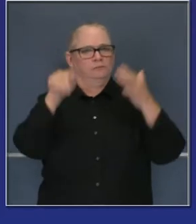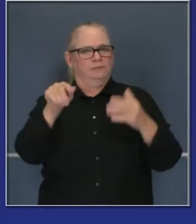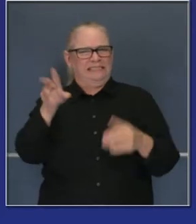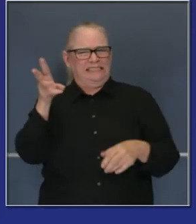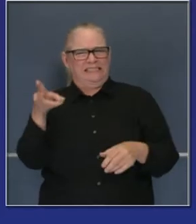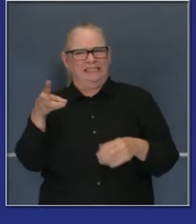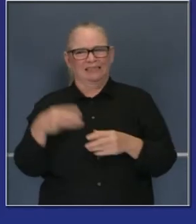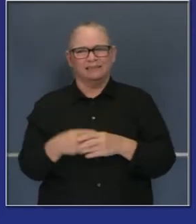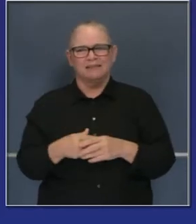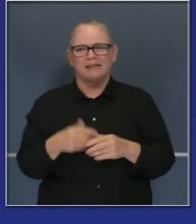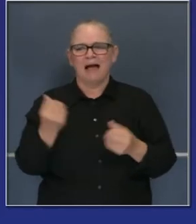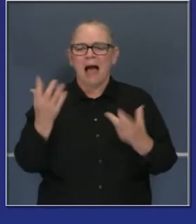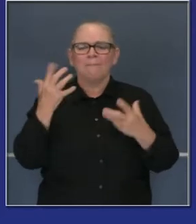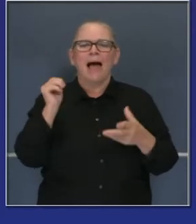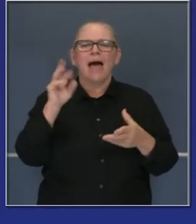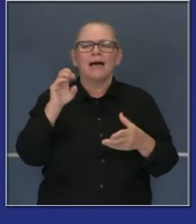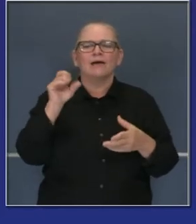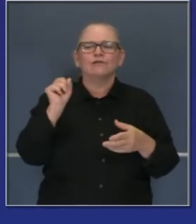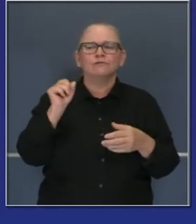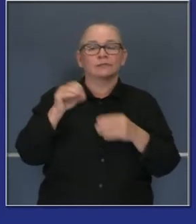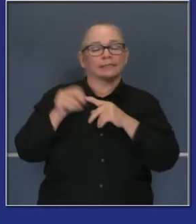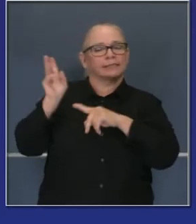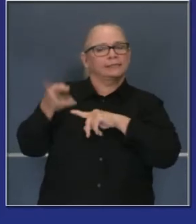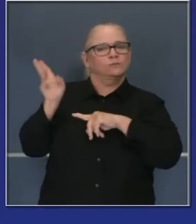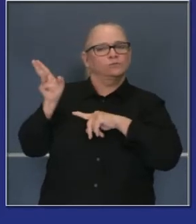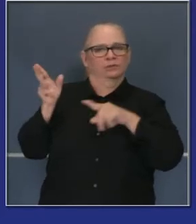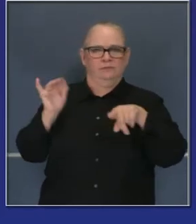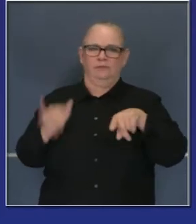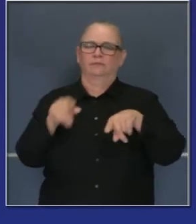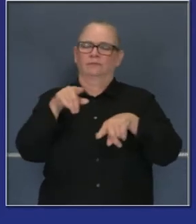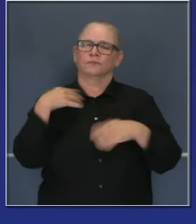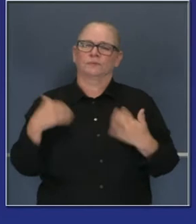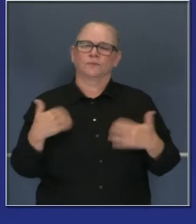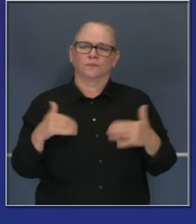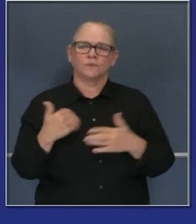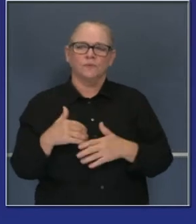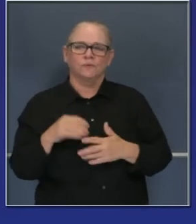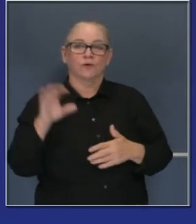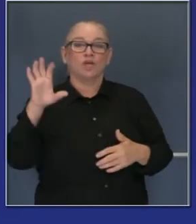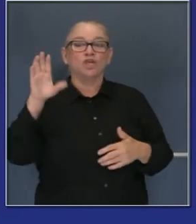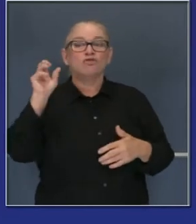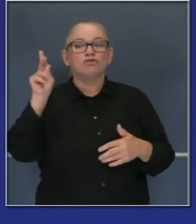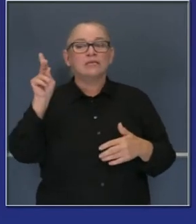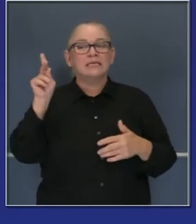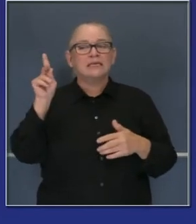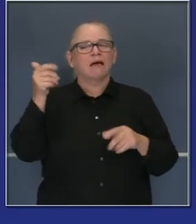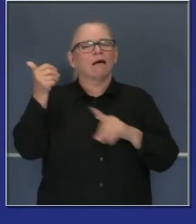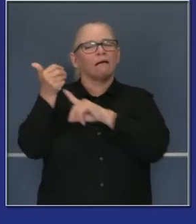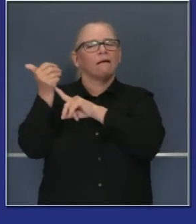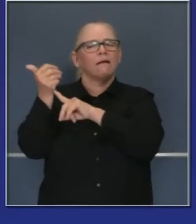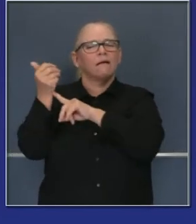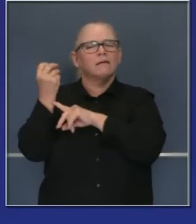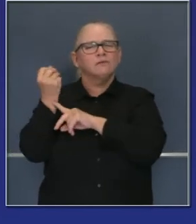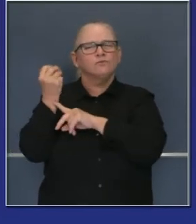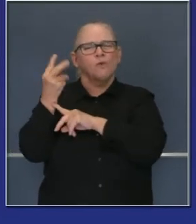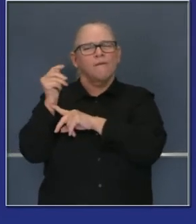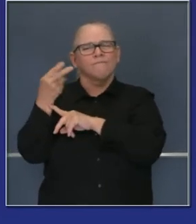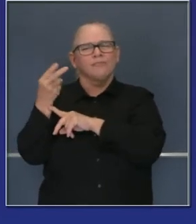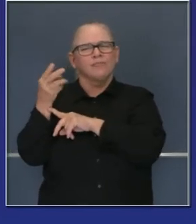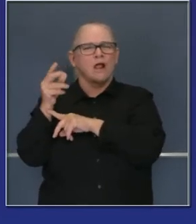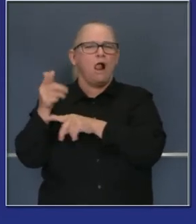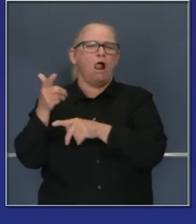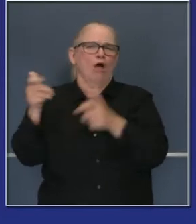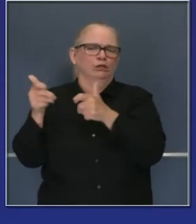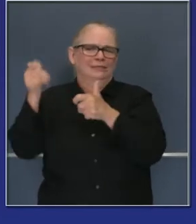más grandes en cuanto a acres perdidos en la historia y el nombre del clic que es el número doce en la historia pero la desolación en el complejo